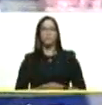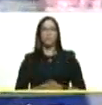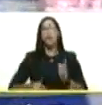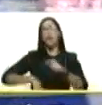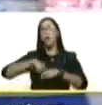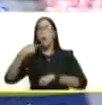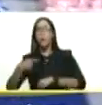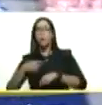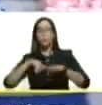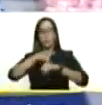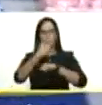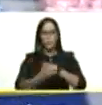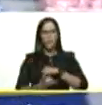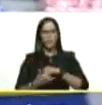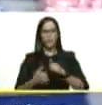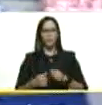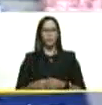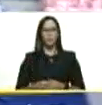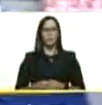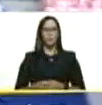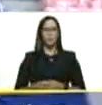otros con proyectos